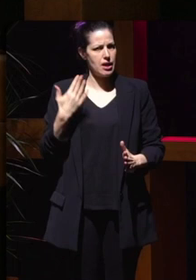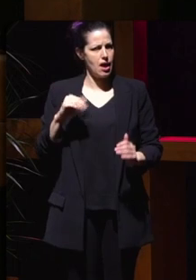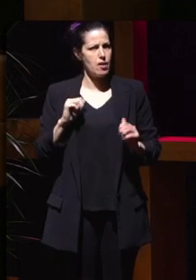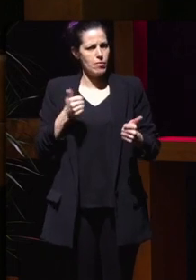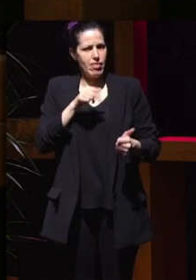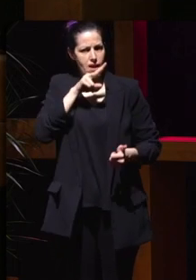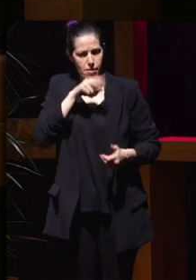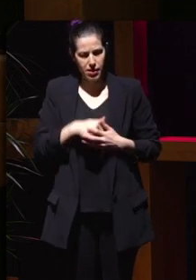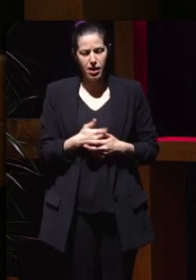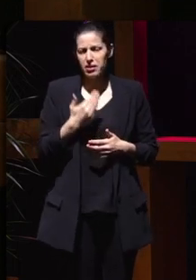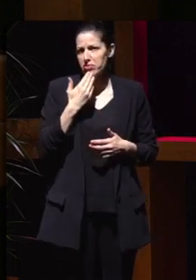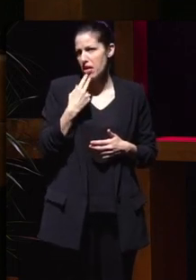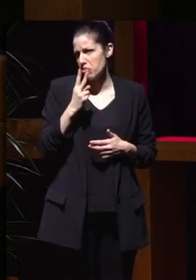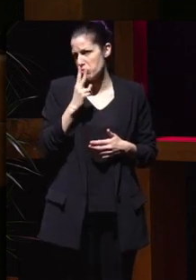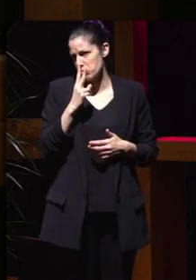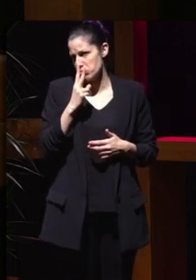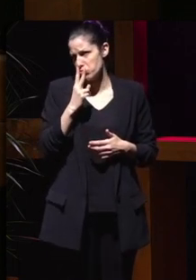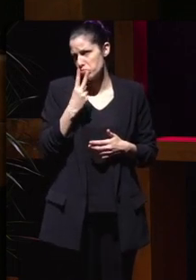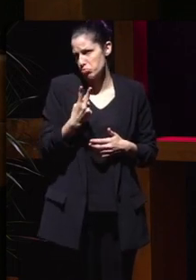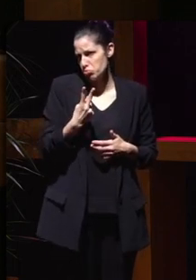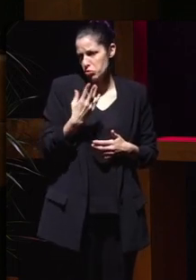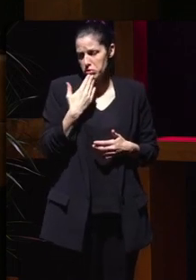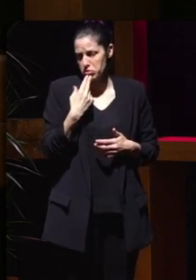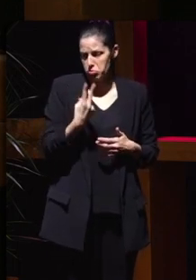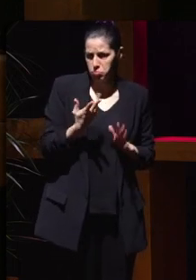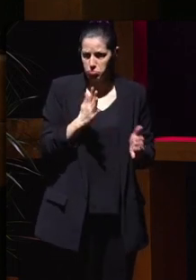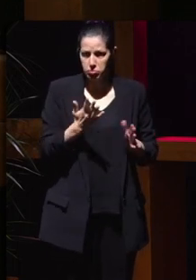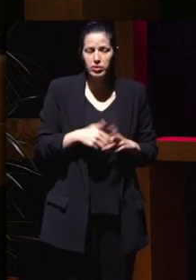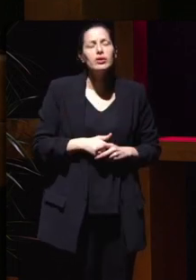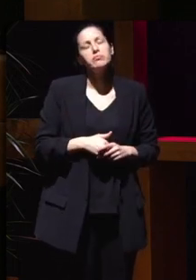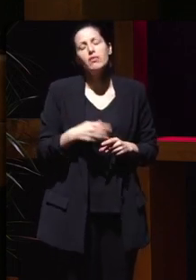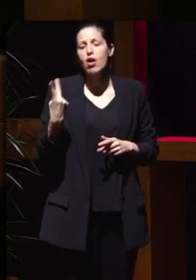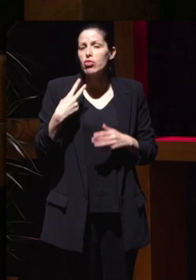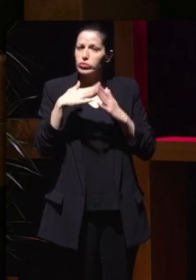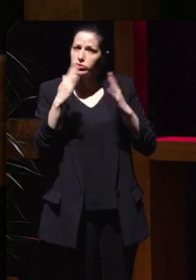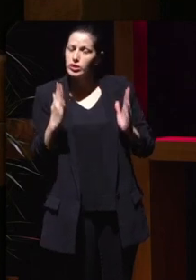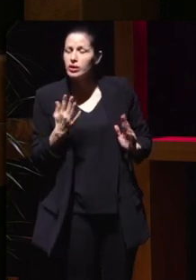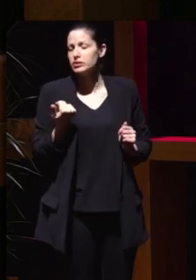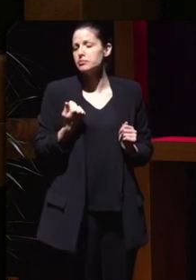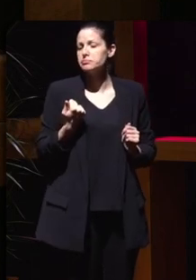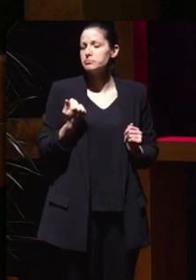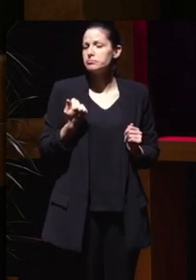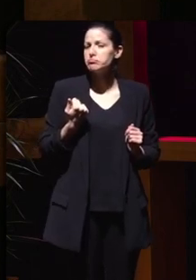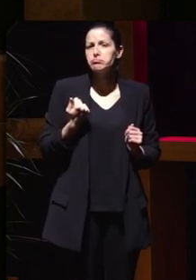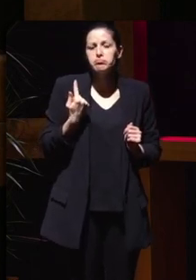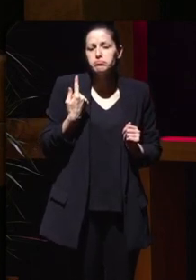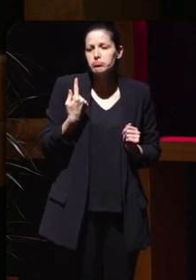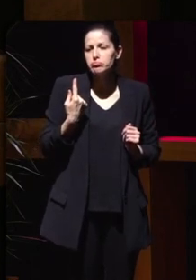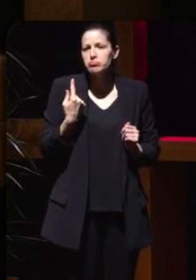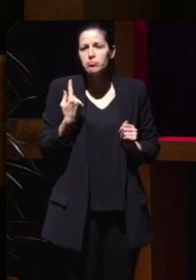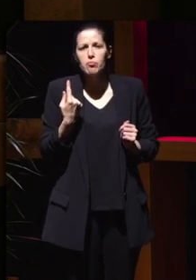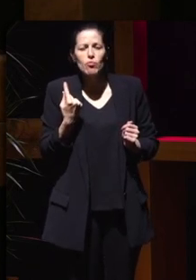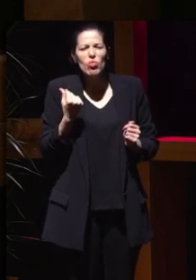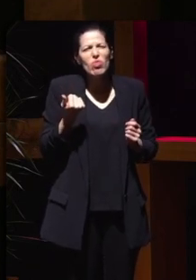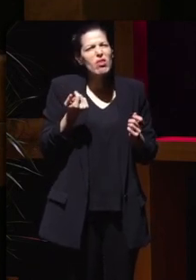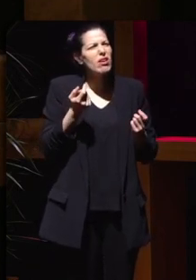niña de USA no sé algo y era estábamos en la casa estábamos estábamos asúas y era pues un día así un poco triste